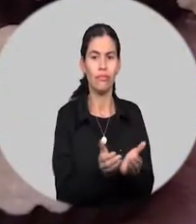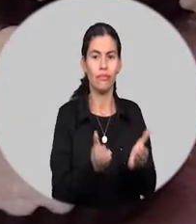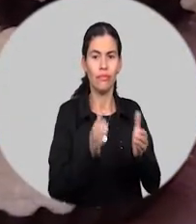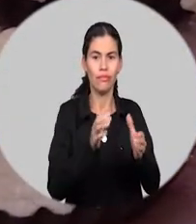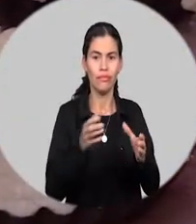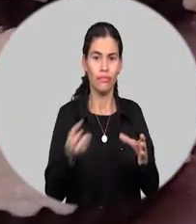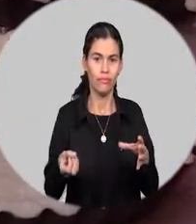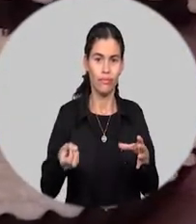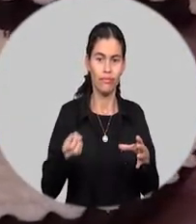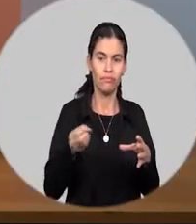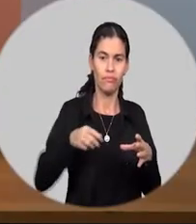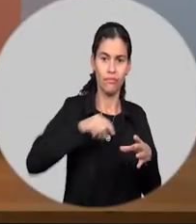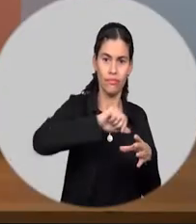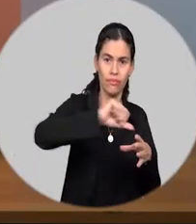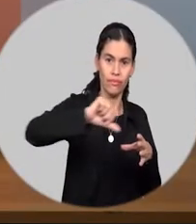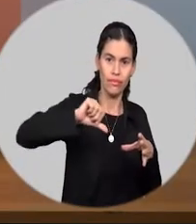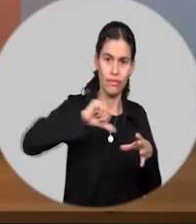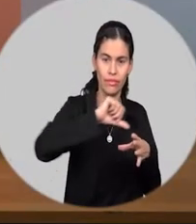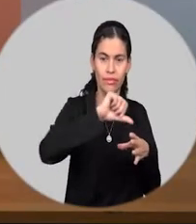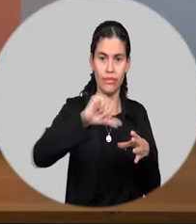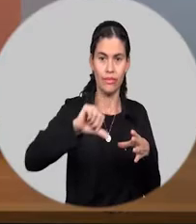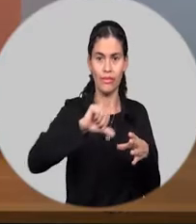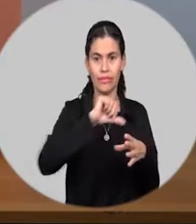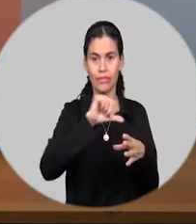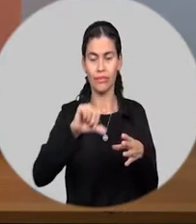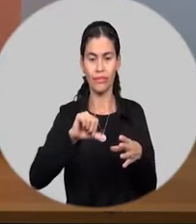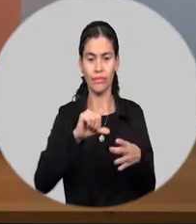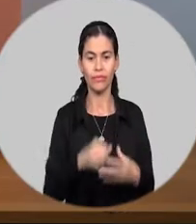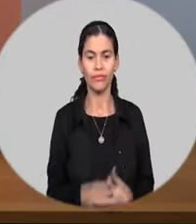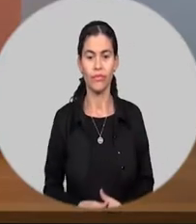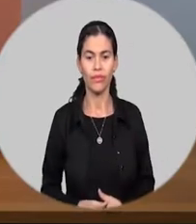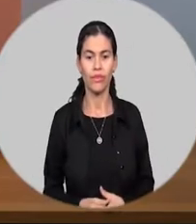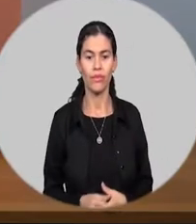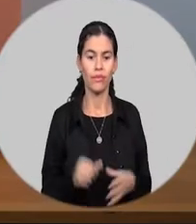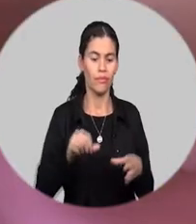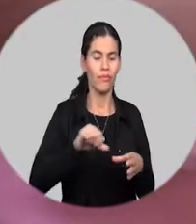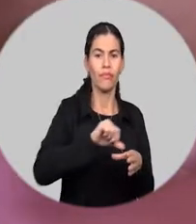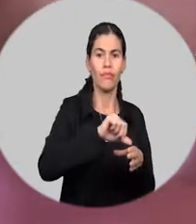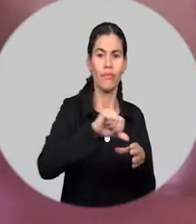pastas frolas, una vez montado las tartitas.